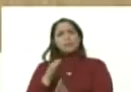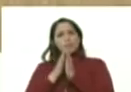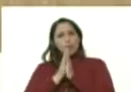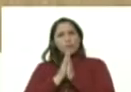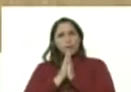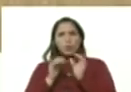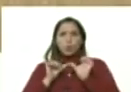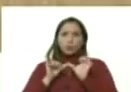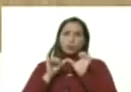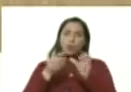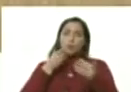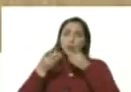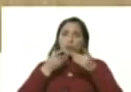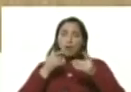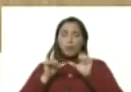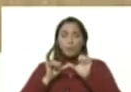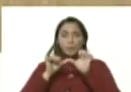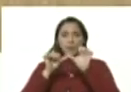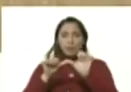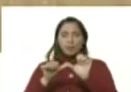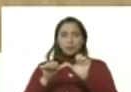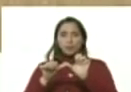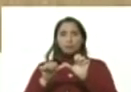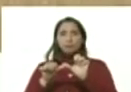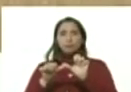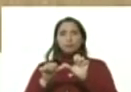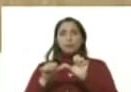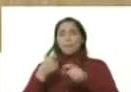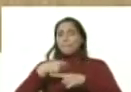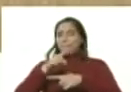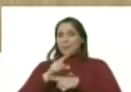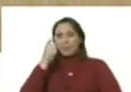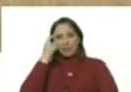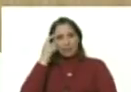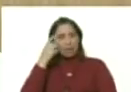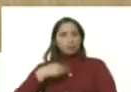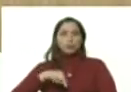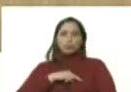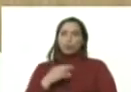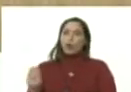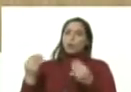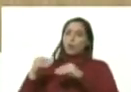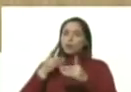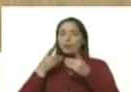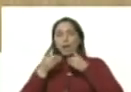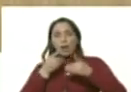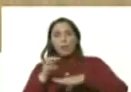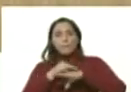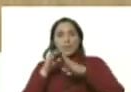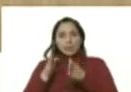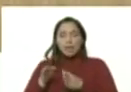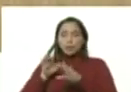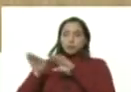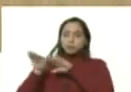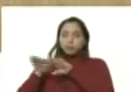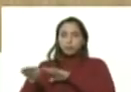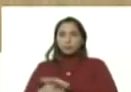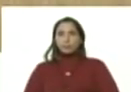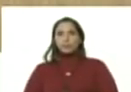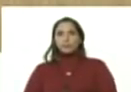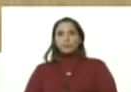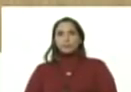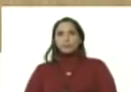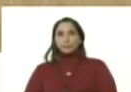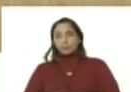diálogo permanente, y así fue. Desde el primer día hemos estado en diálogo con el Ministerio de Relaciones Exteriores